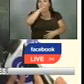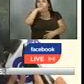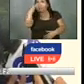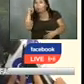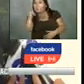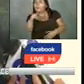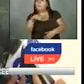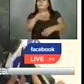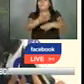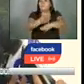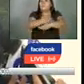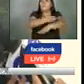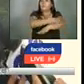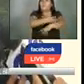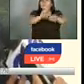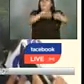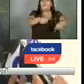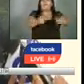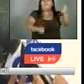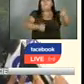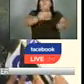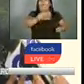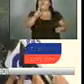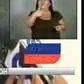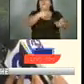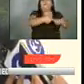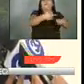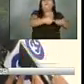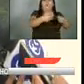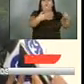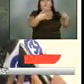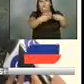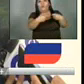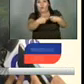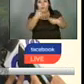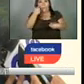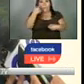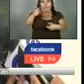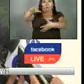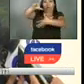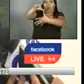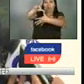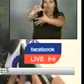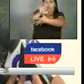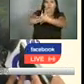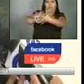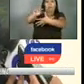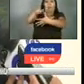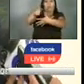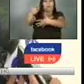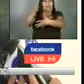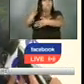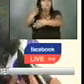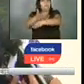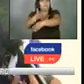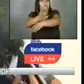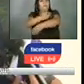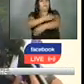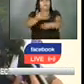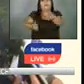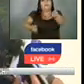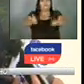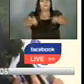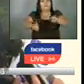para apoyar la adopción de la electromovilidad. Si tú miras el mapa de Latinoamérica, te darás cuenta que los países que han avanzado primariamente